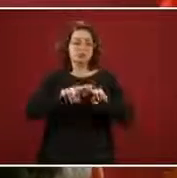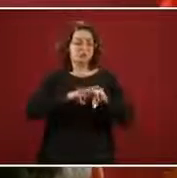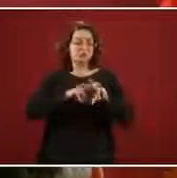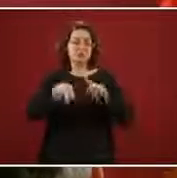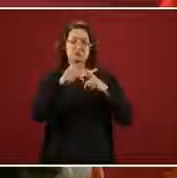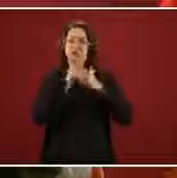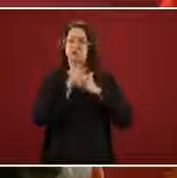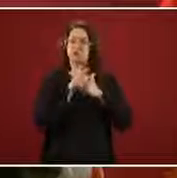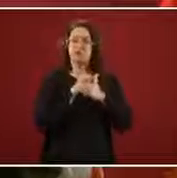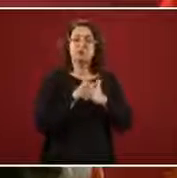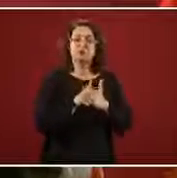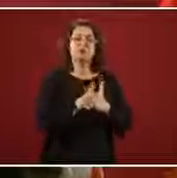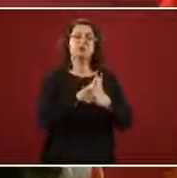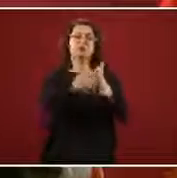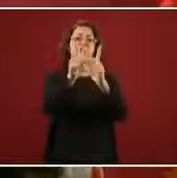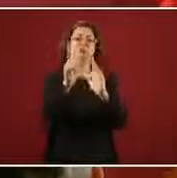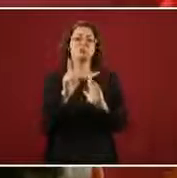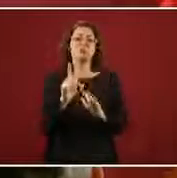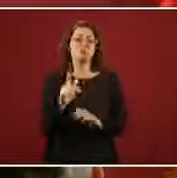Mérida.